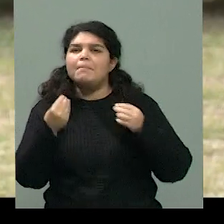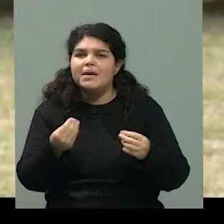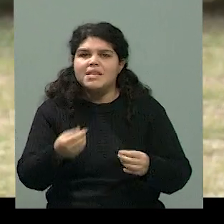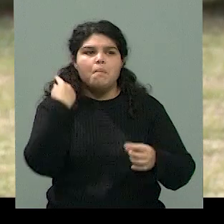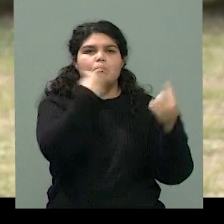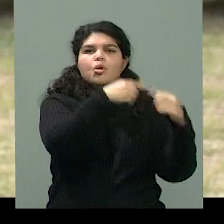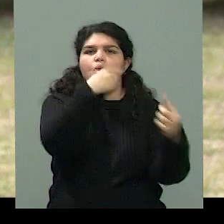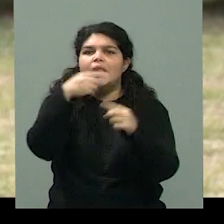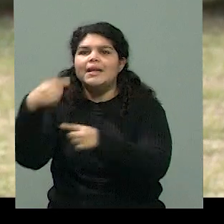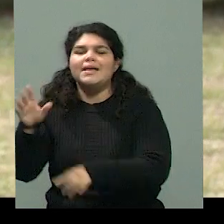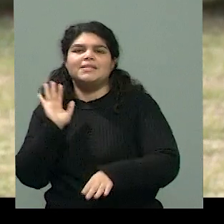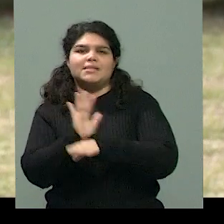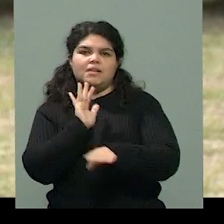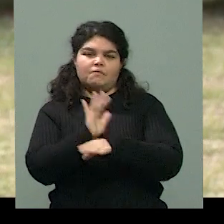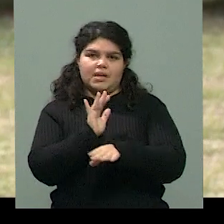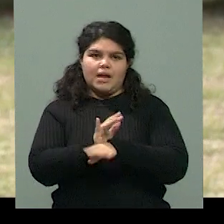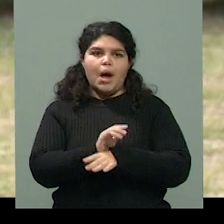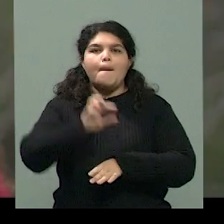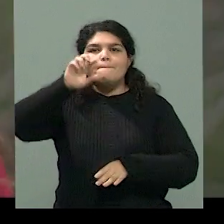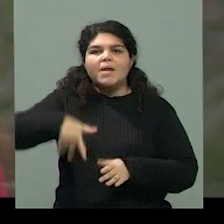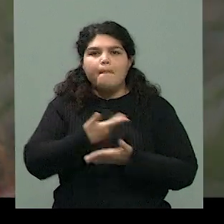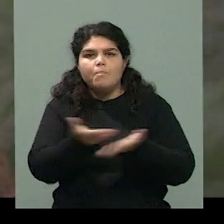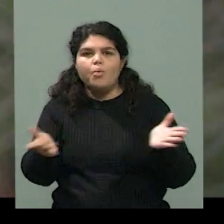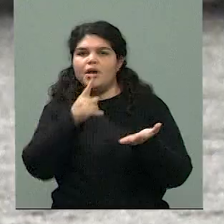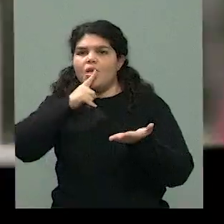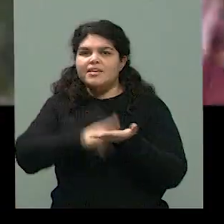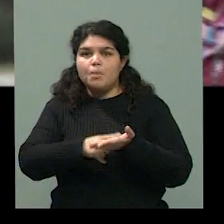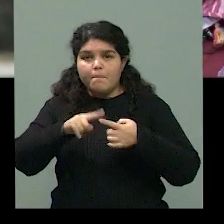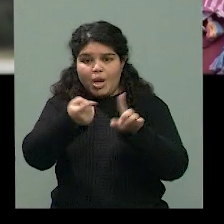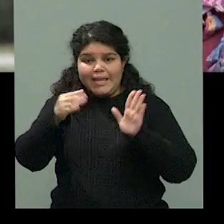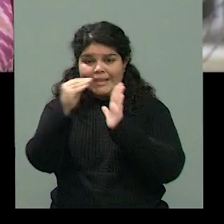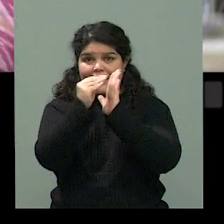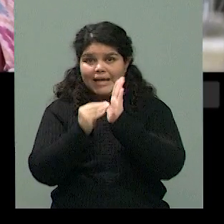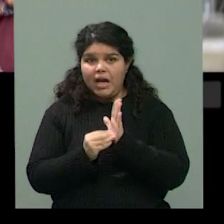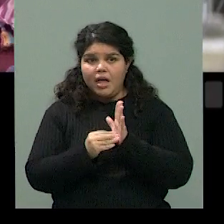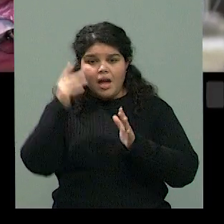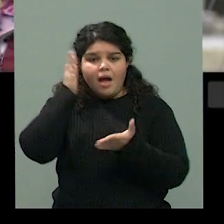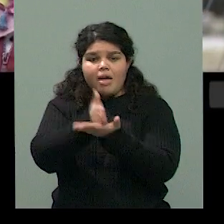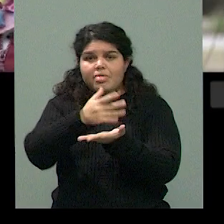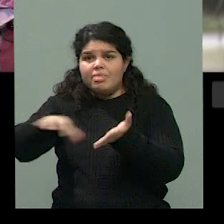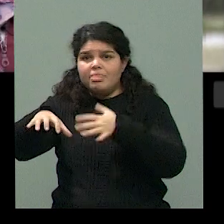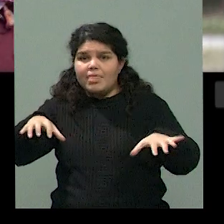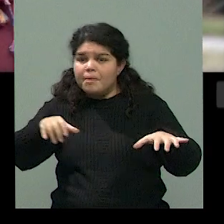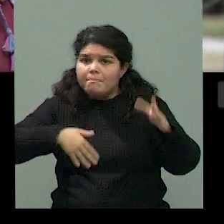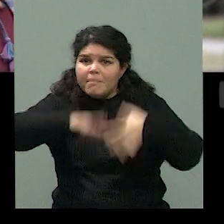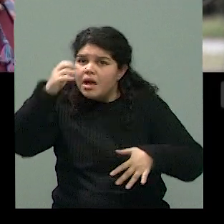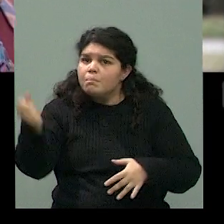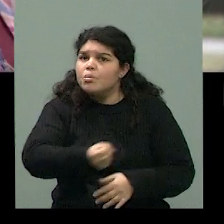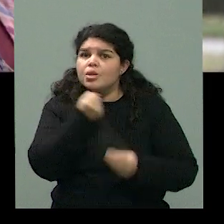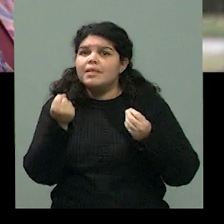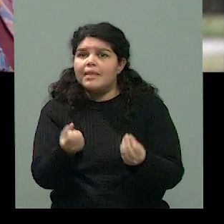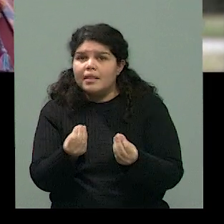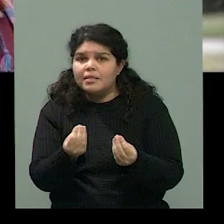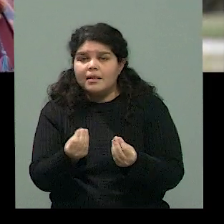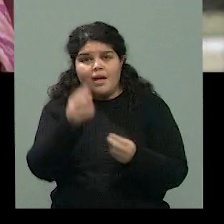sostener políticas y diagramar políticas públicas con estas grietas, lo importante es el respeto y la ética. La construcción, sí, de